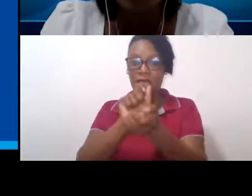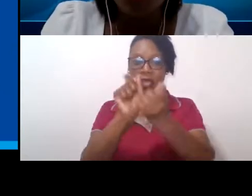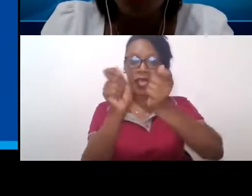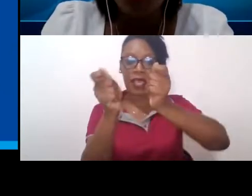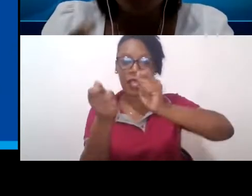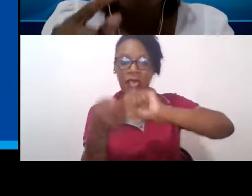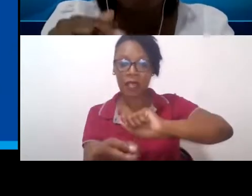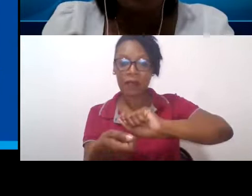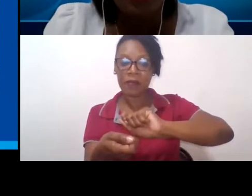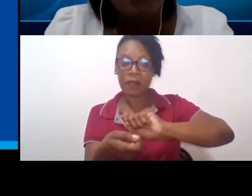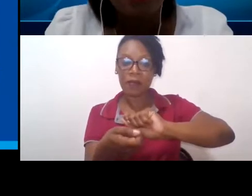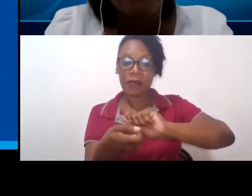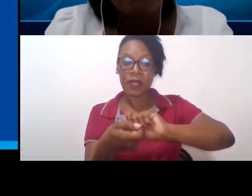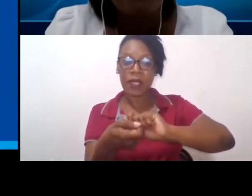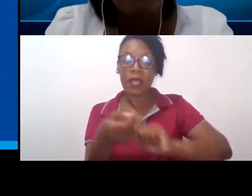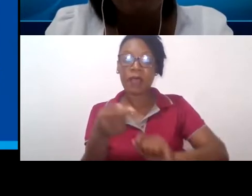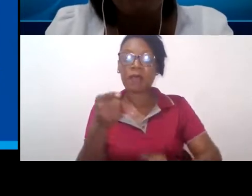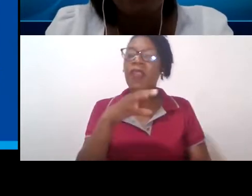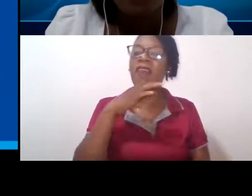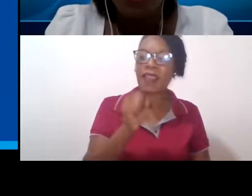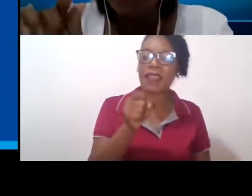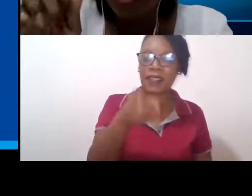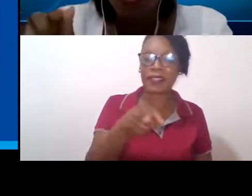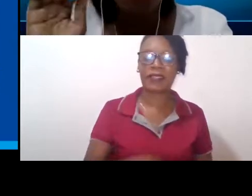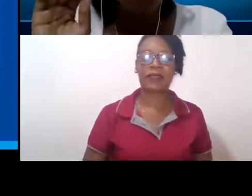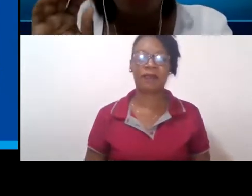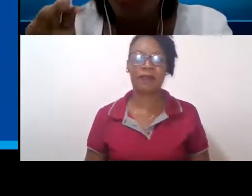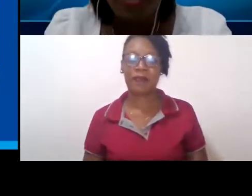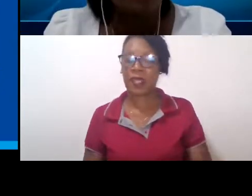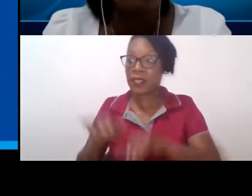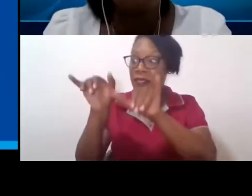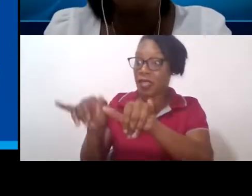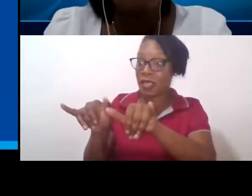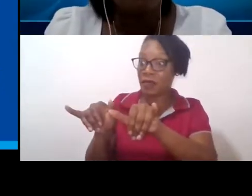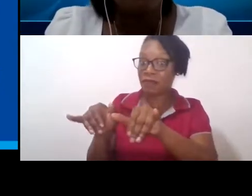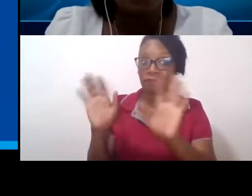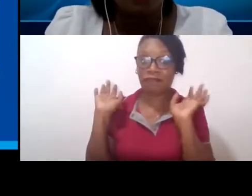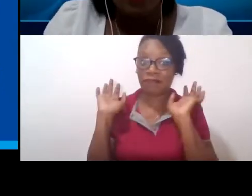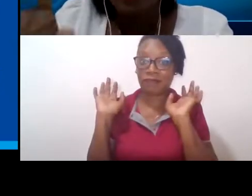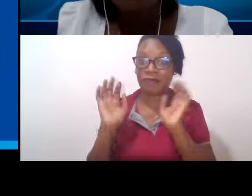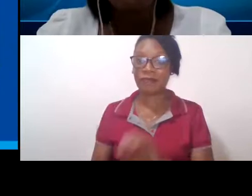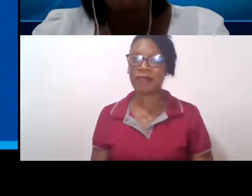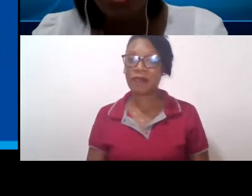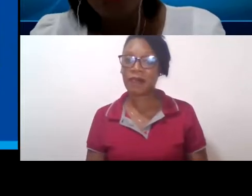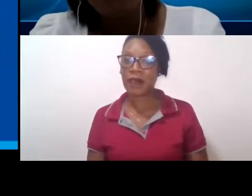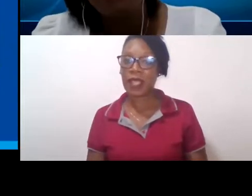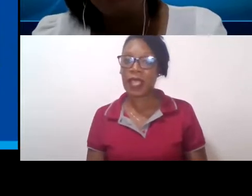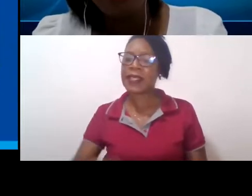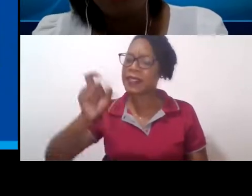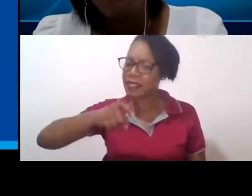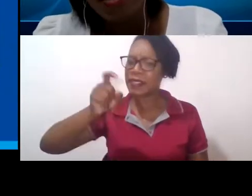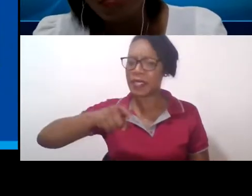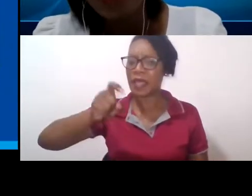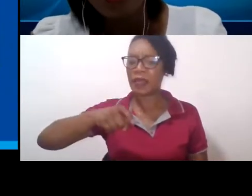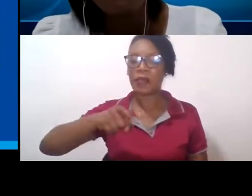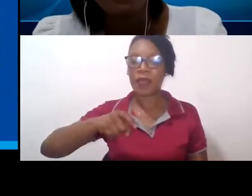se mostró por el es. Y se quedó como es. Es necesario